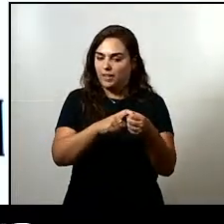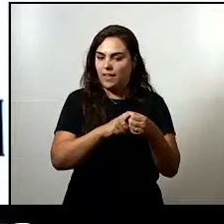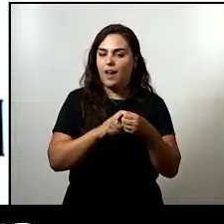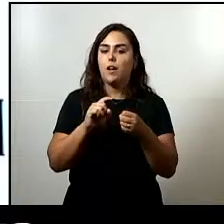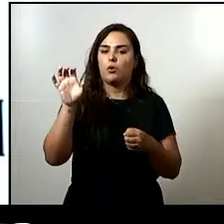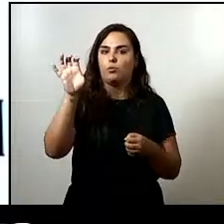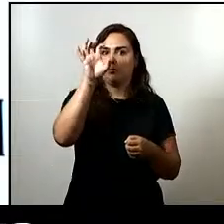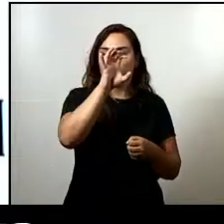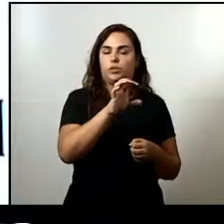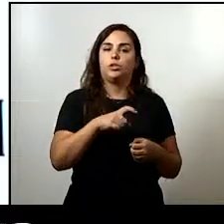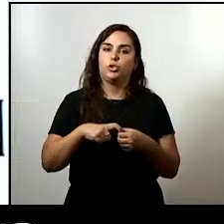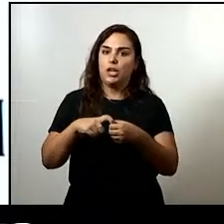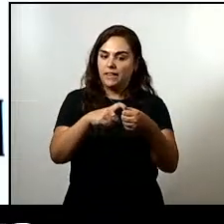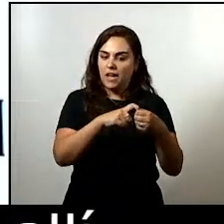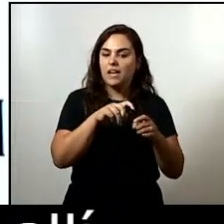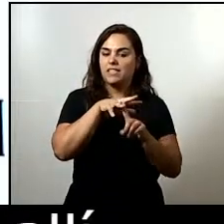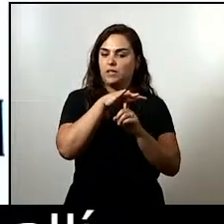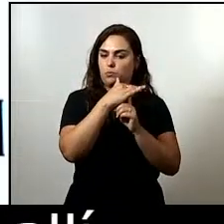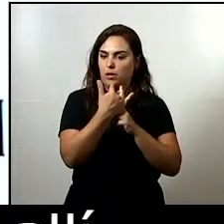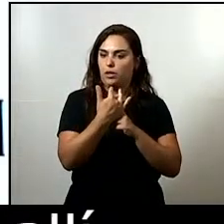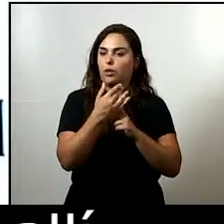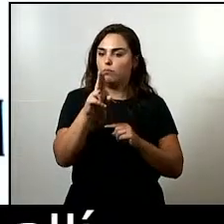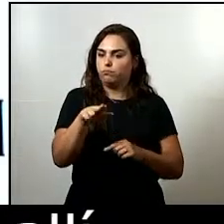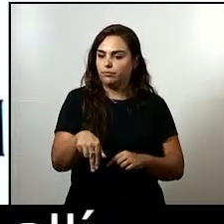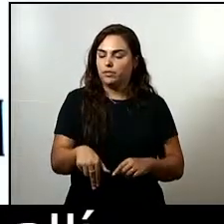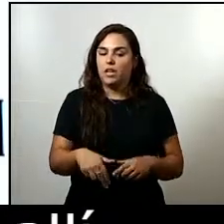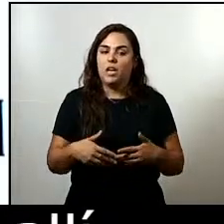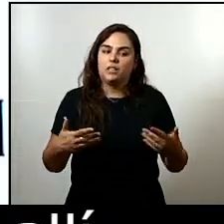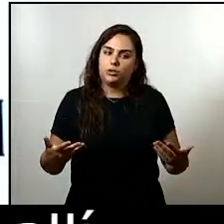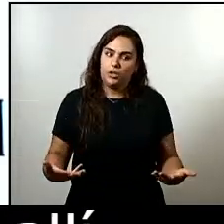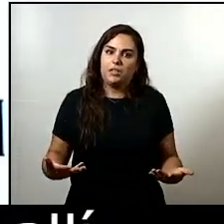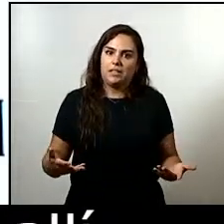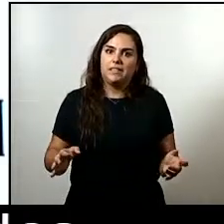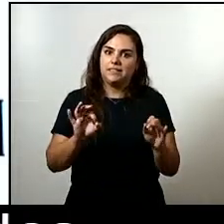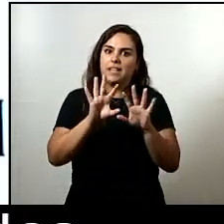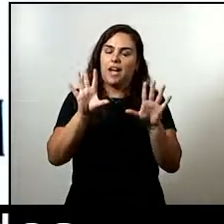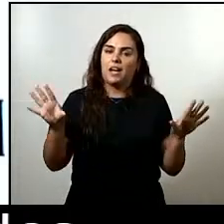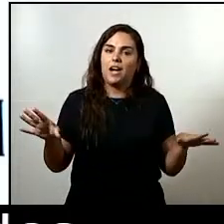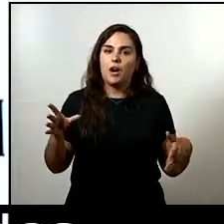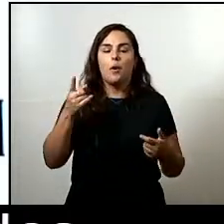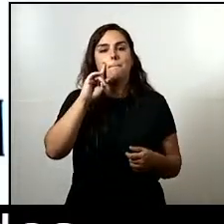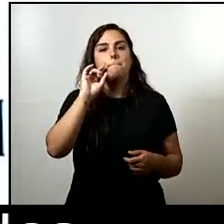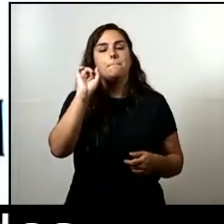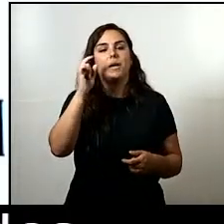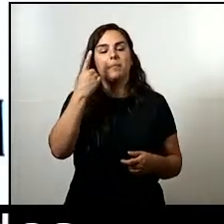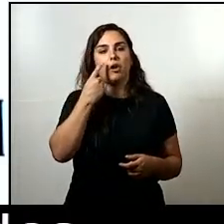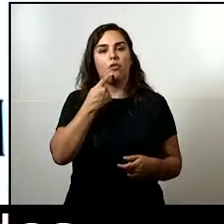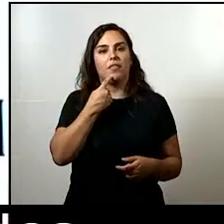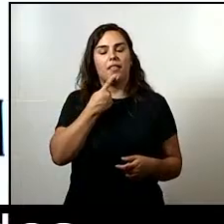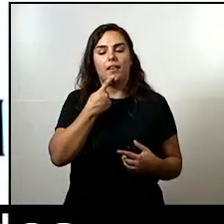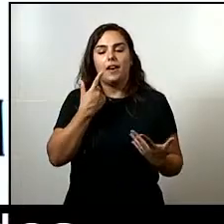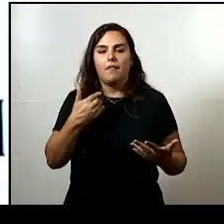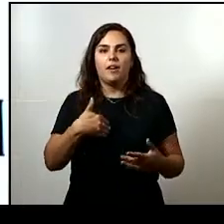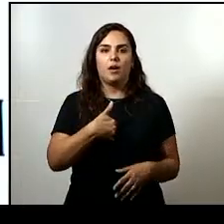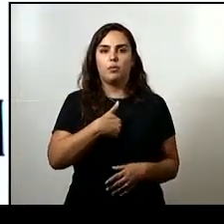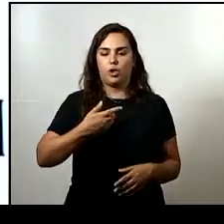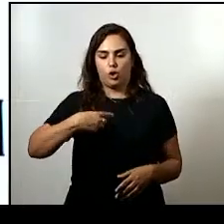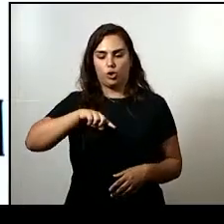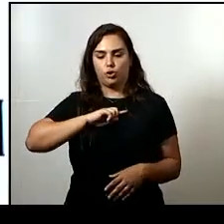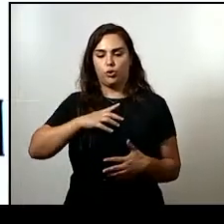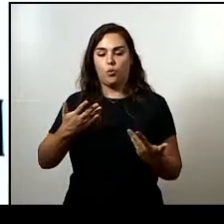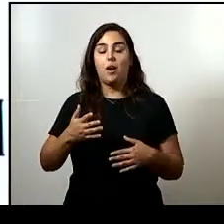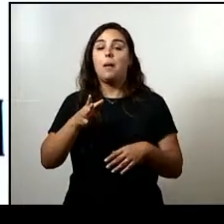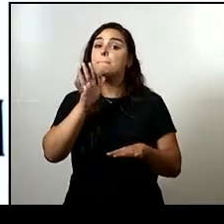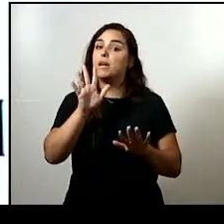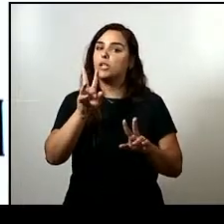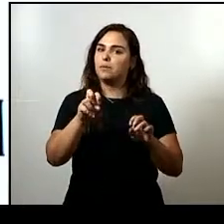es solidaria con esta situación humanitaria y tiene que, evidentemente, poner encima de la mesa también cuál es nuestra posición en cuanto a